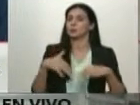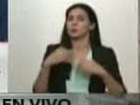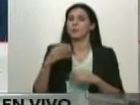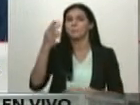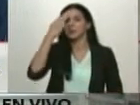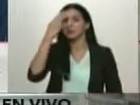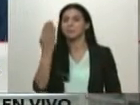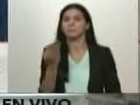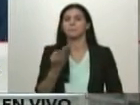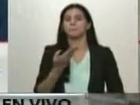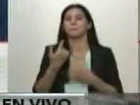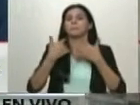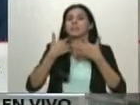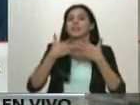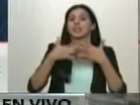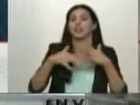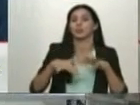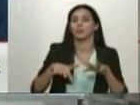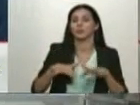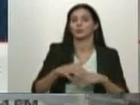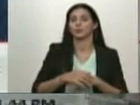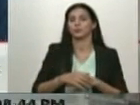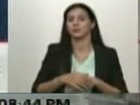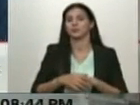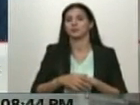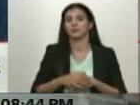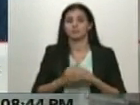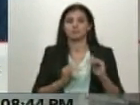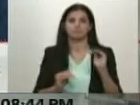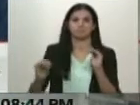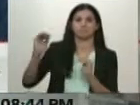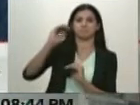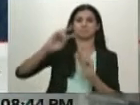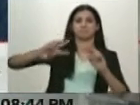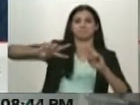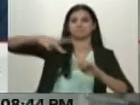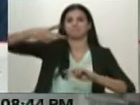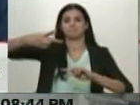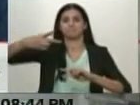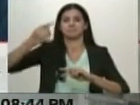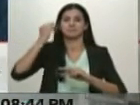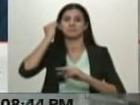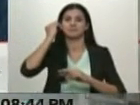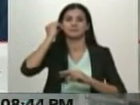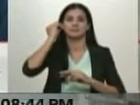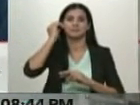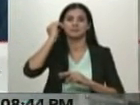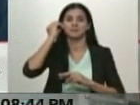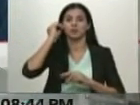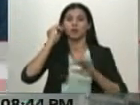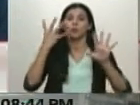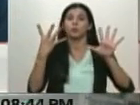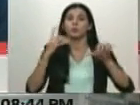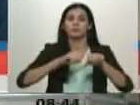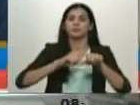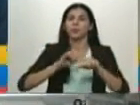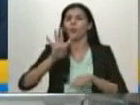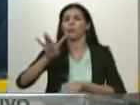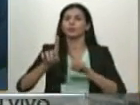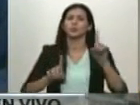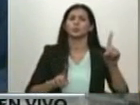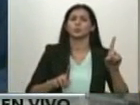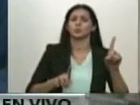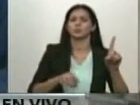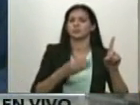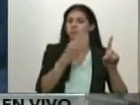Magallanes perdió la oportunidad de apuntalarse antes de ayer. Llegó al noveno inning 4-1.